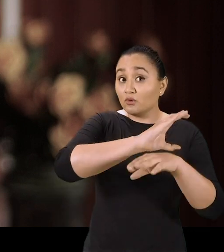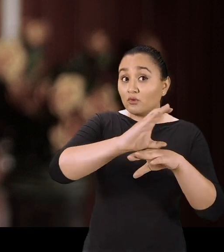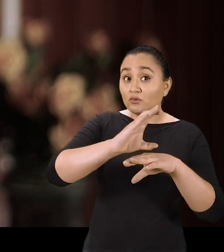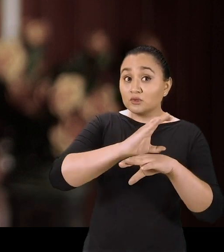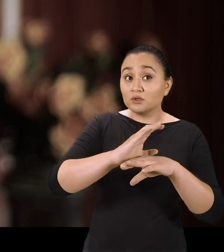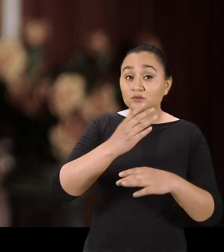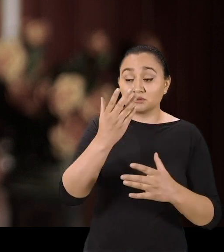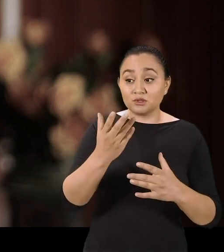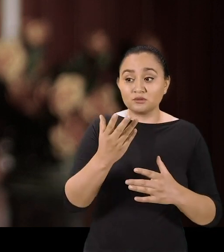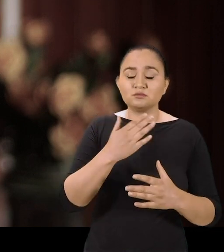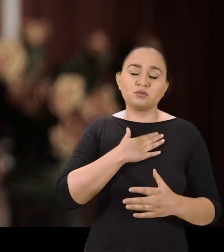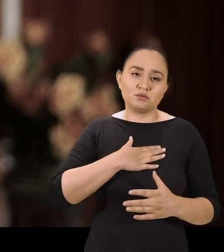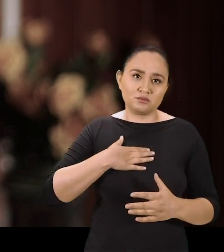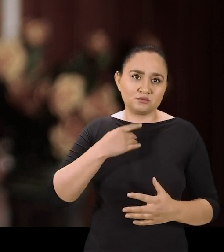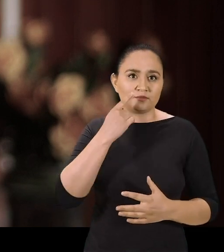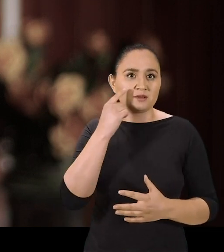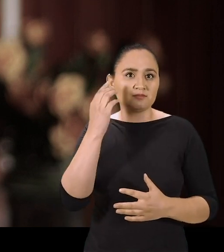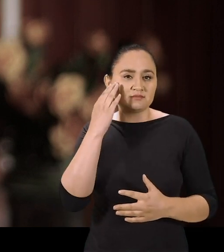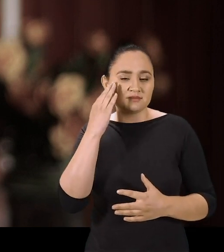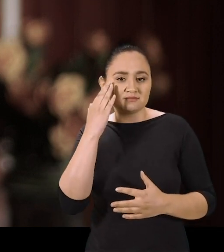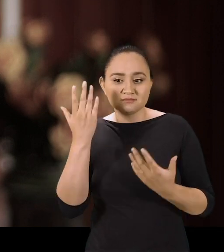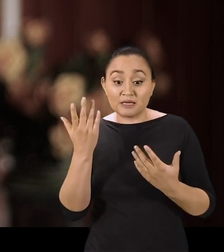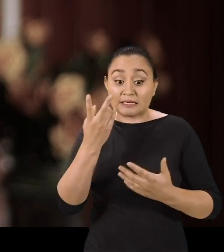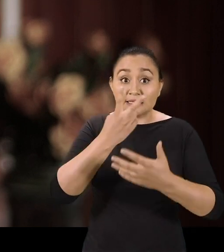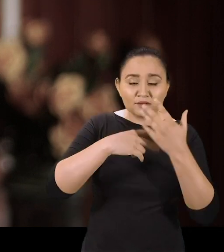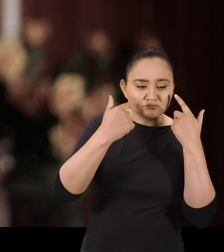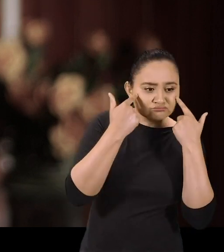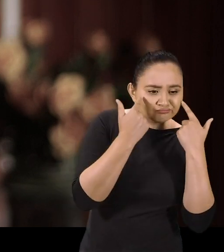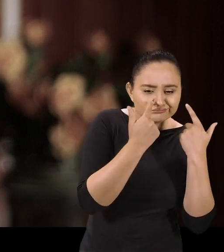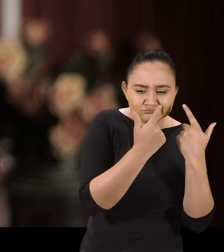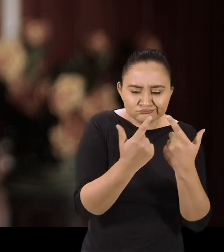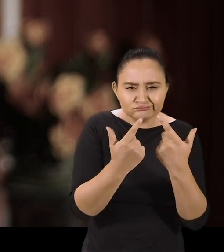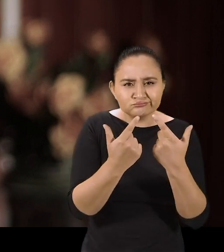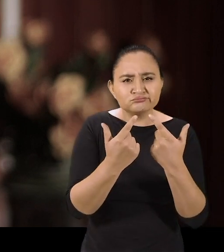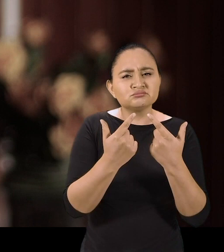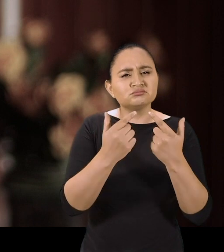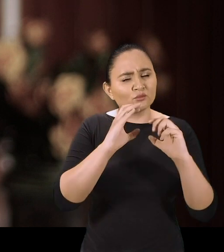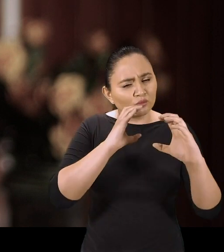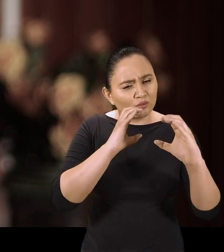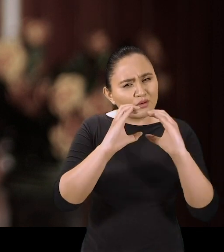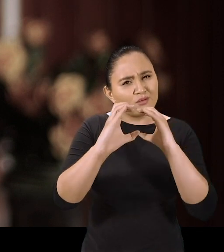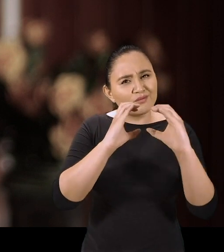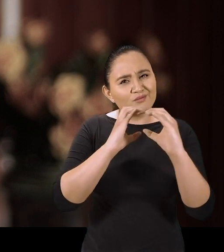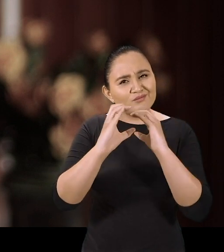ningún momento se descuiden de sus hijos de conversar con ellas